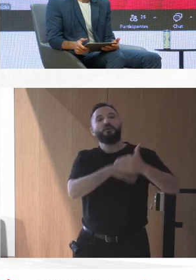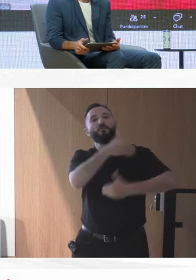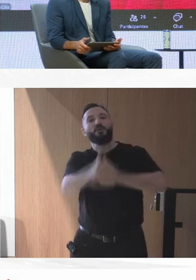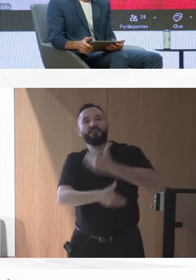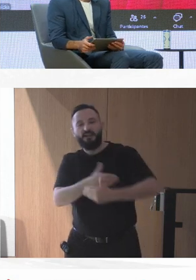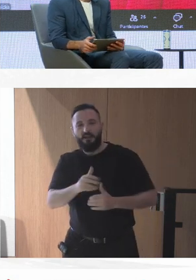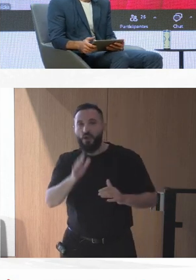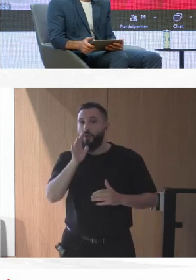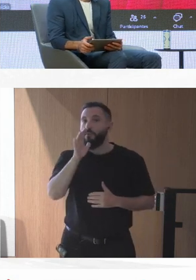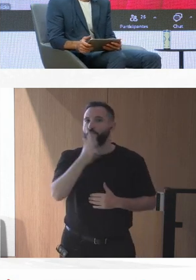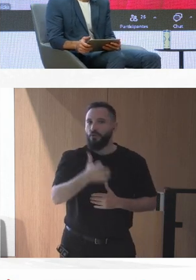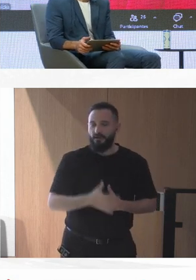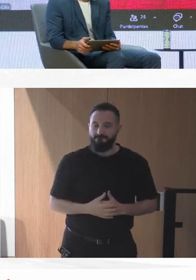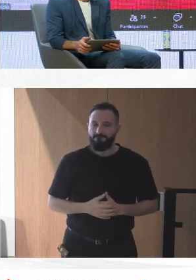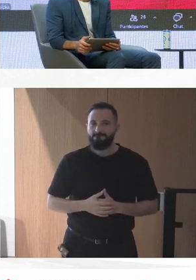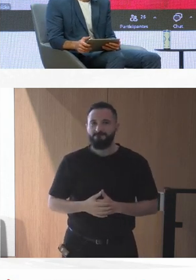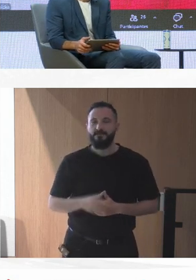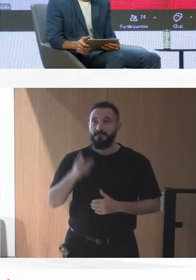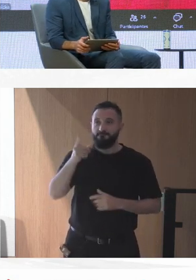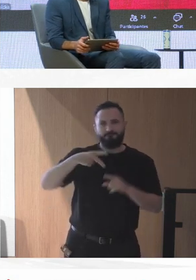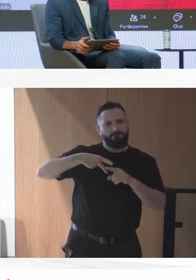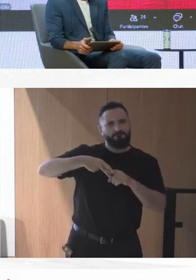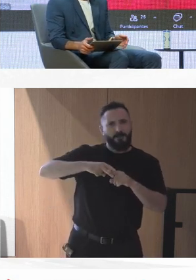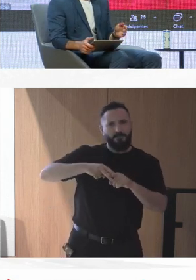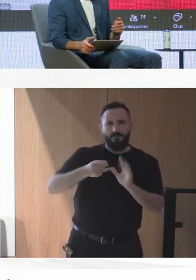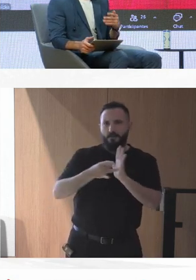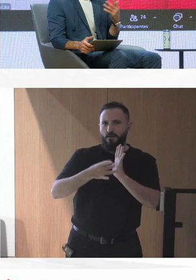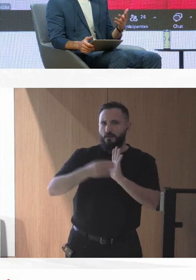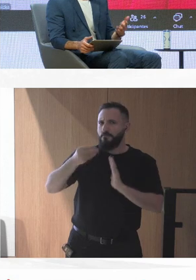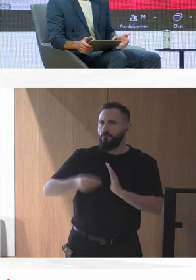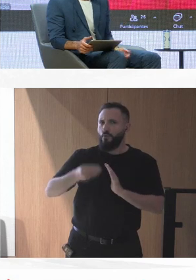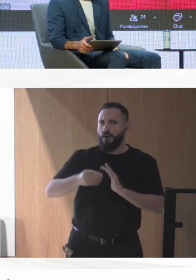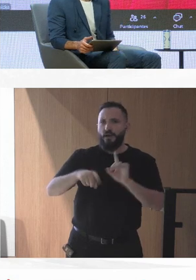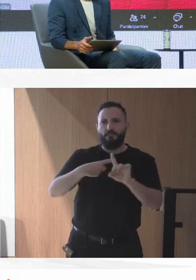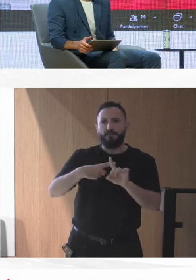Porque, evidentemente, esta es una muy buena herramienta y es lo que estamos viendo ahora.